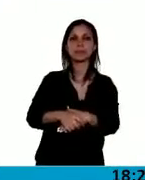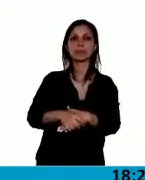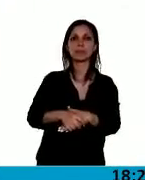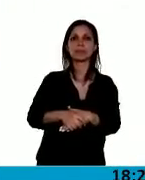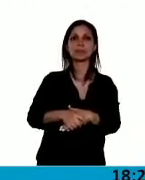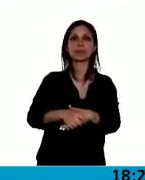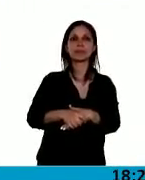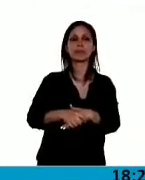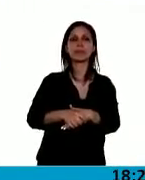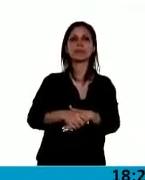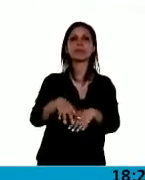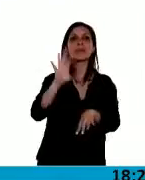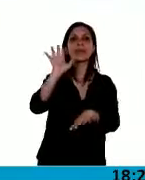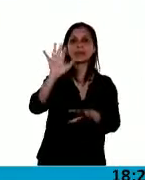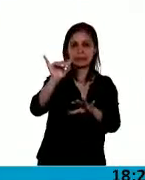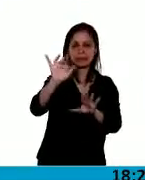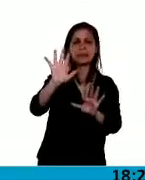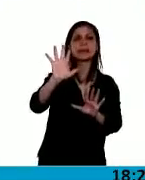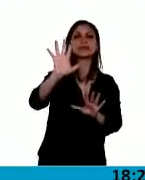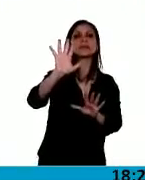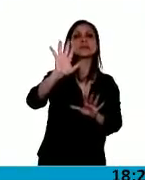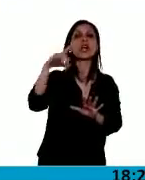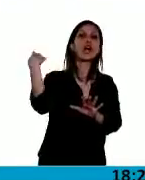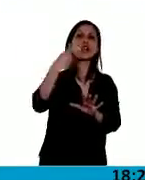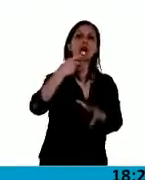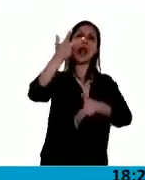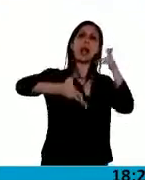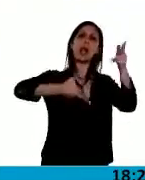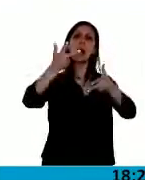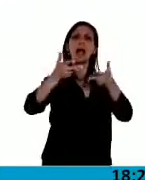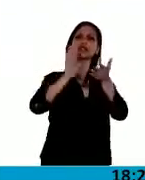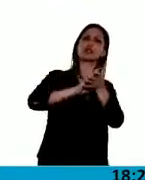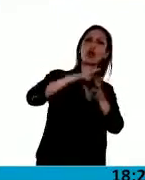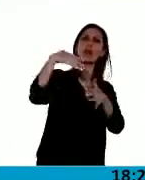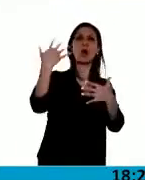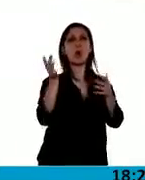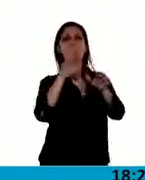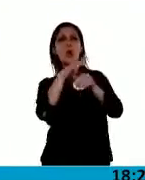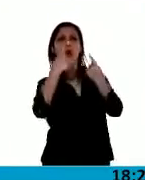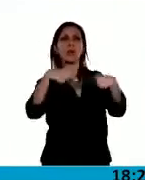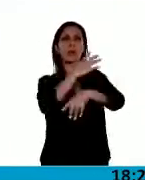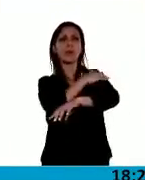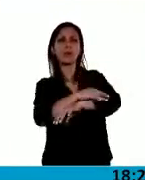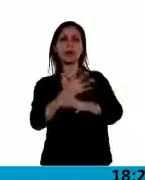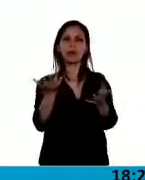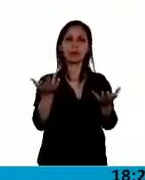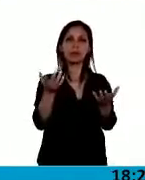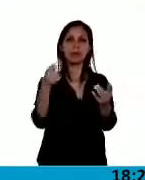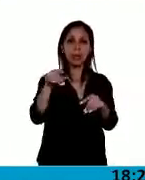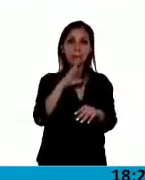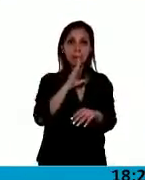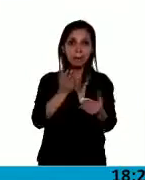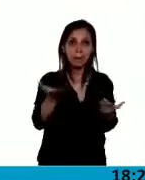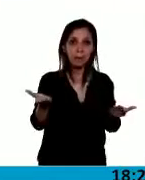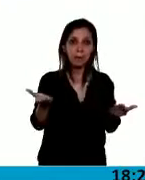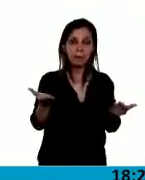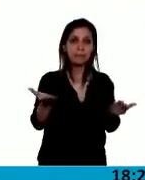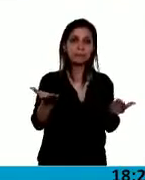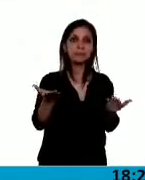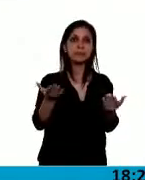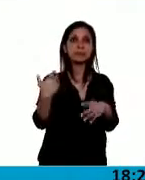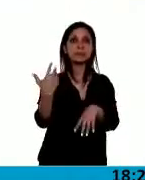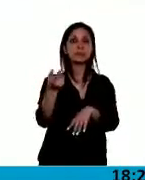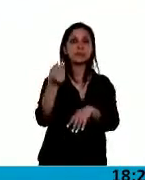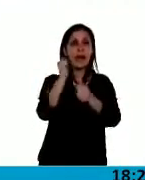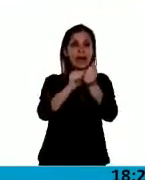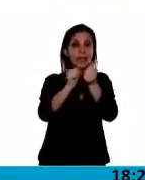favor. Solamente se rasgaban las vestiduras por la pobreza heredada y allá no dijeron ni mu. Señor presidente, la historia no